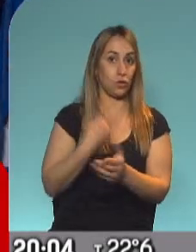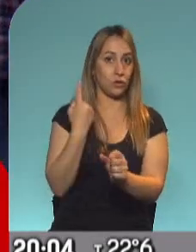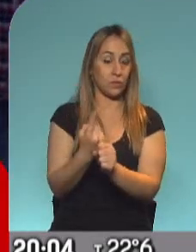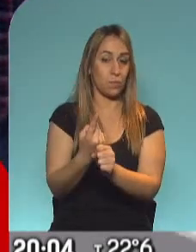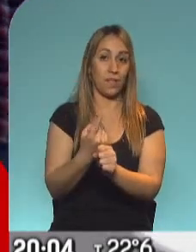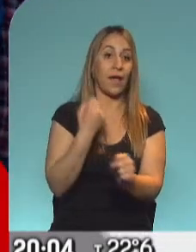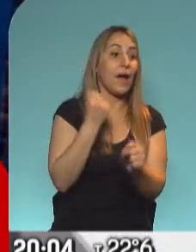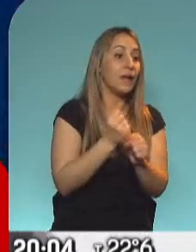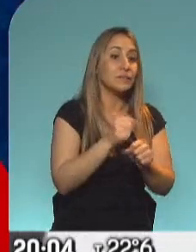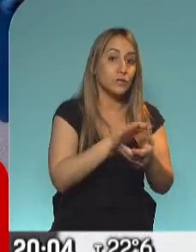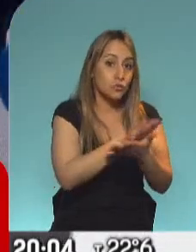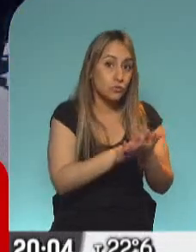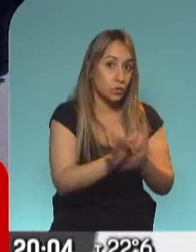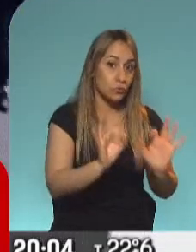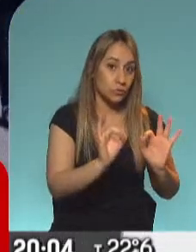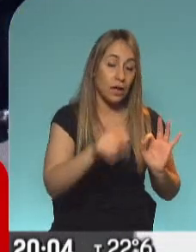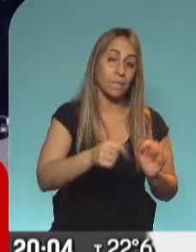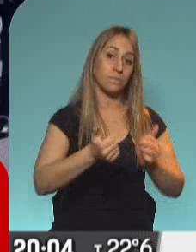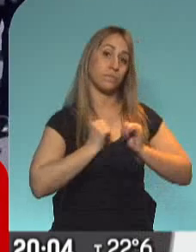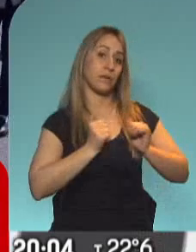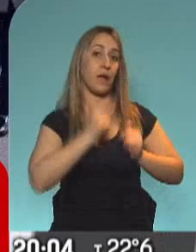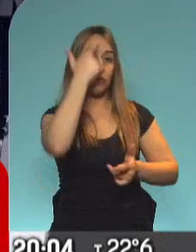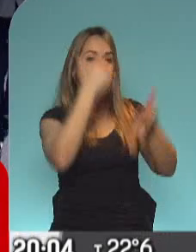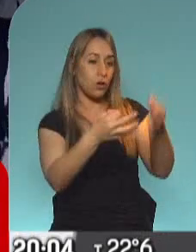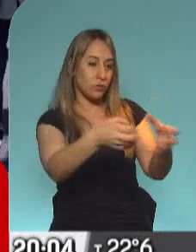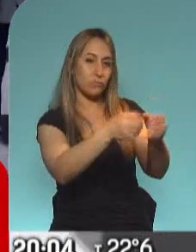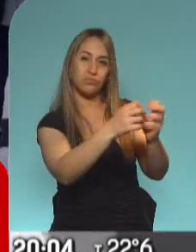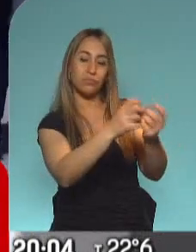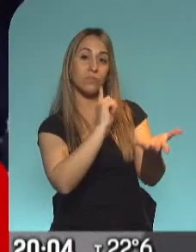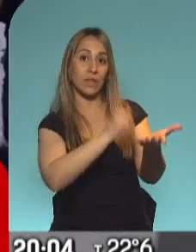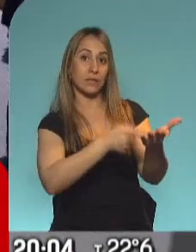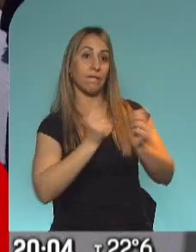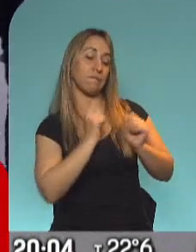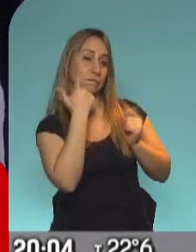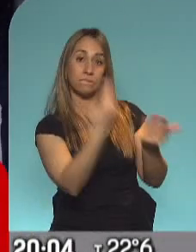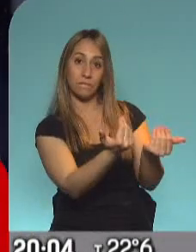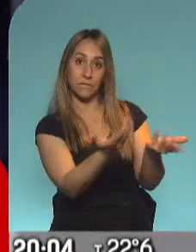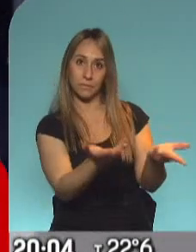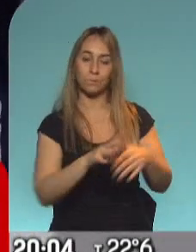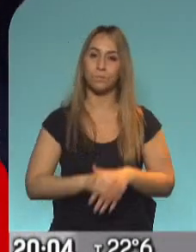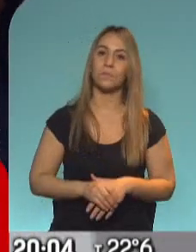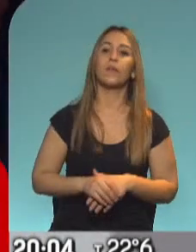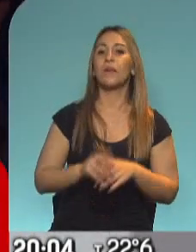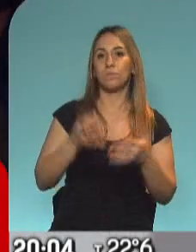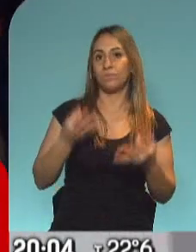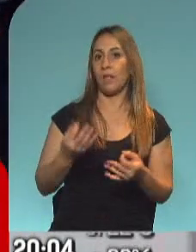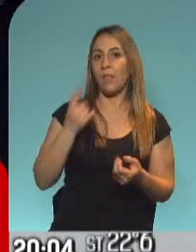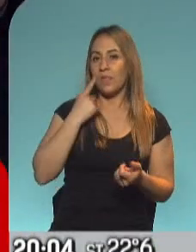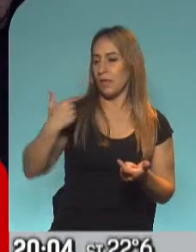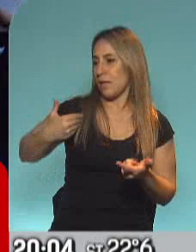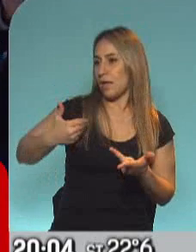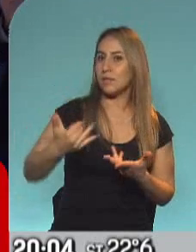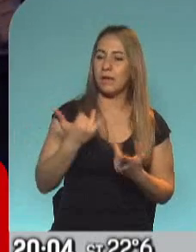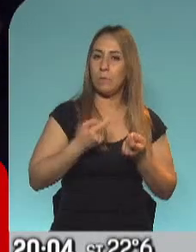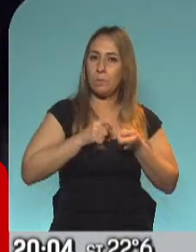de lo que va a definir la Corte Suprema y sabiendo que hubo en estos días ciertas presiones,